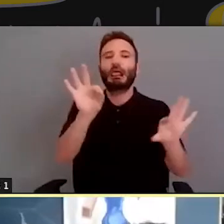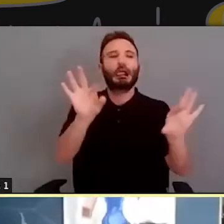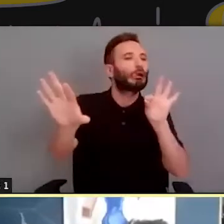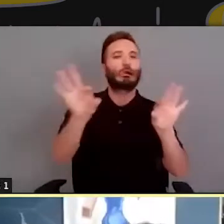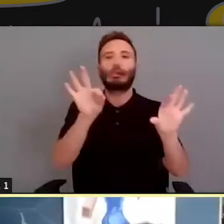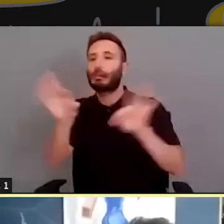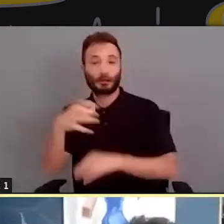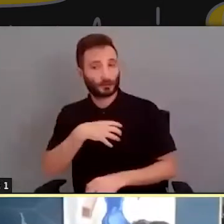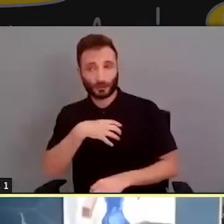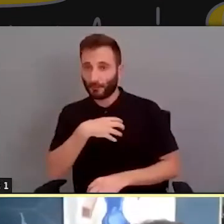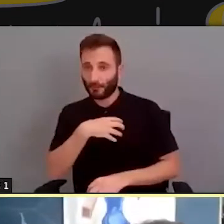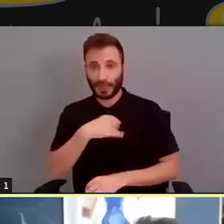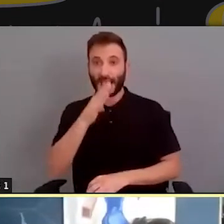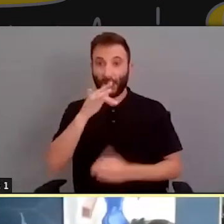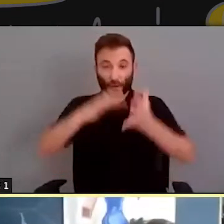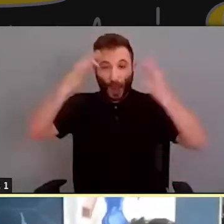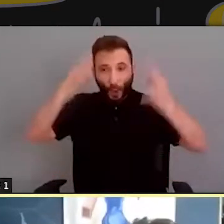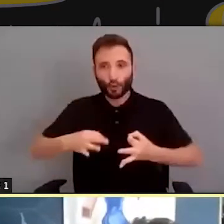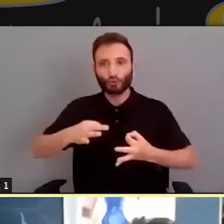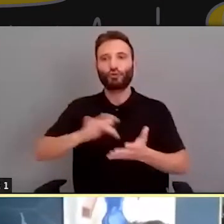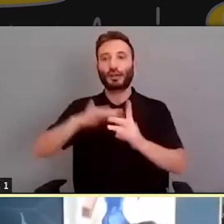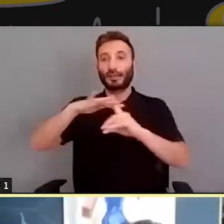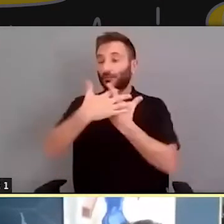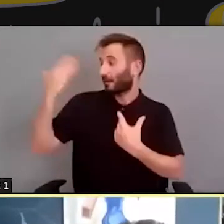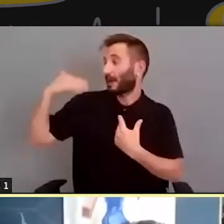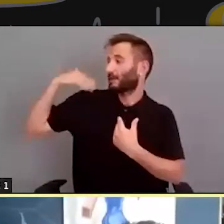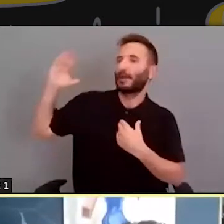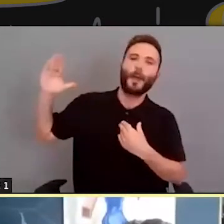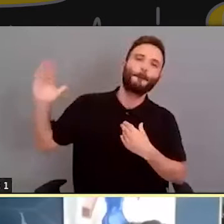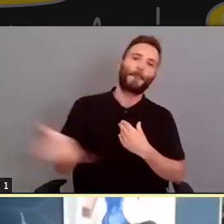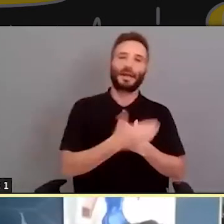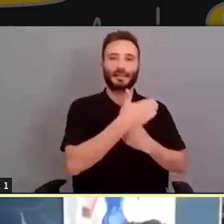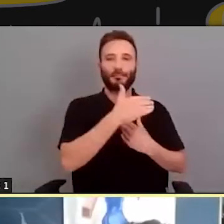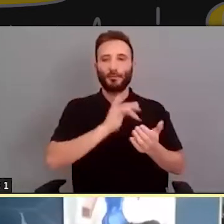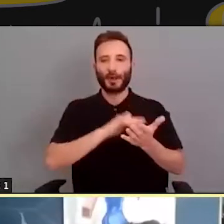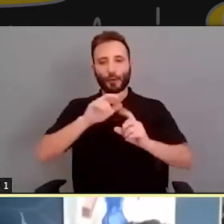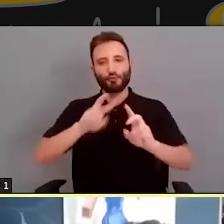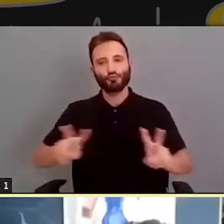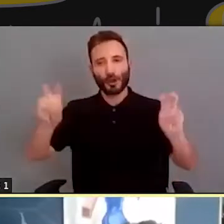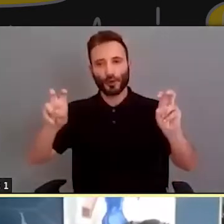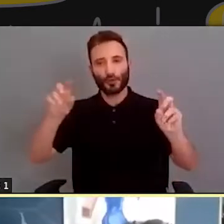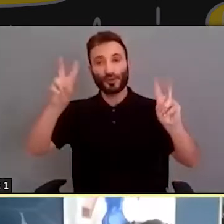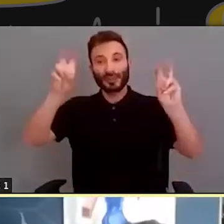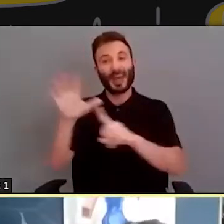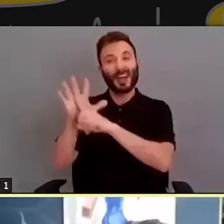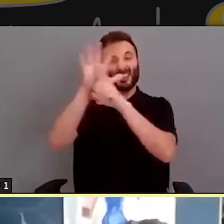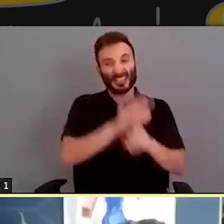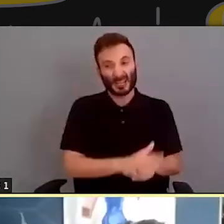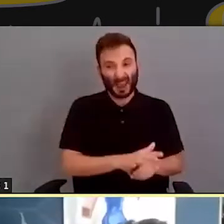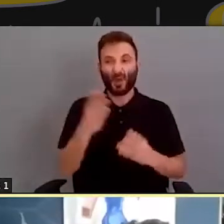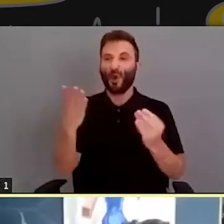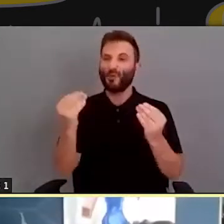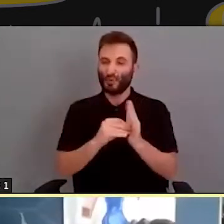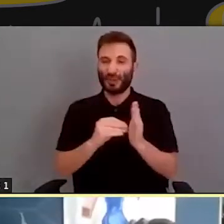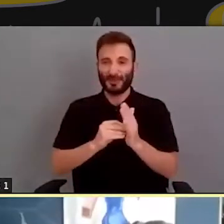ahora justo hay que pasar página de este tipo de discriminación que a veces ha sido por